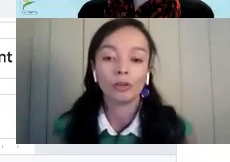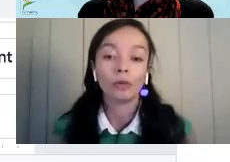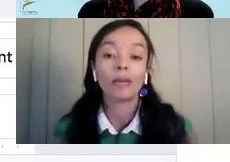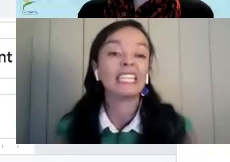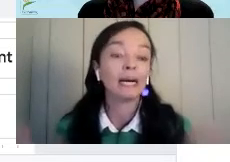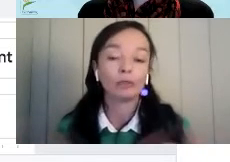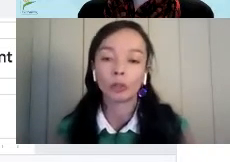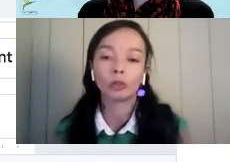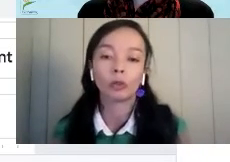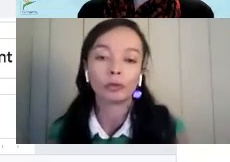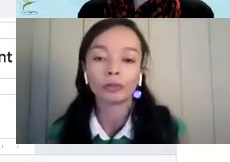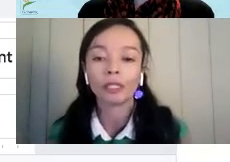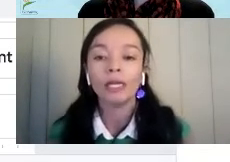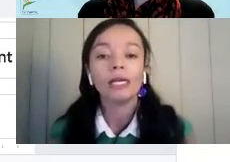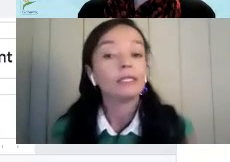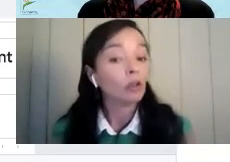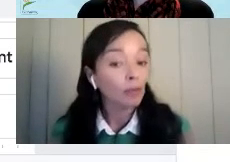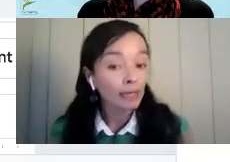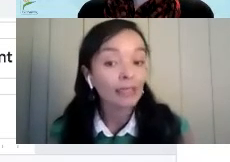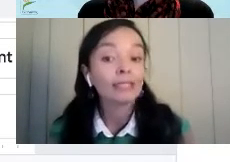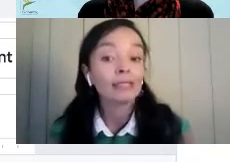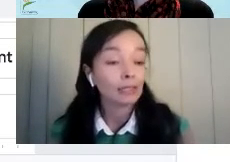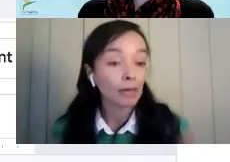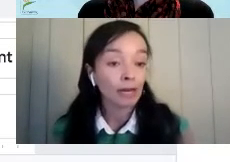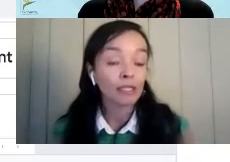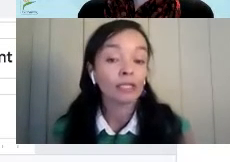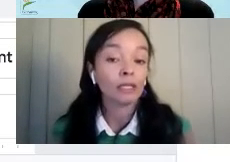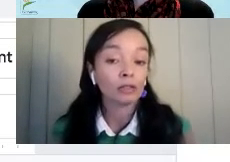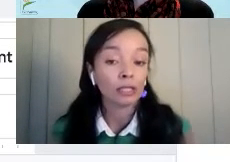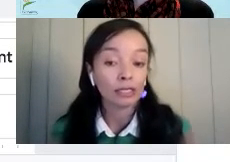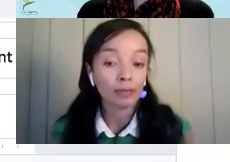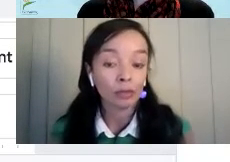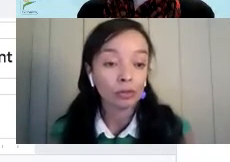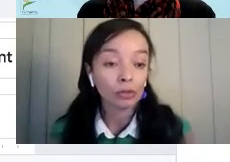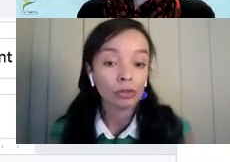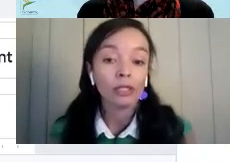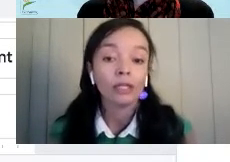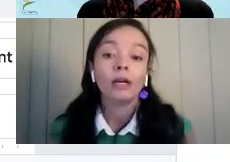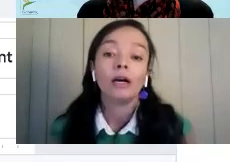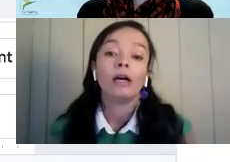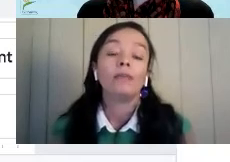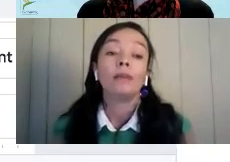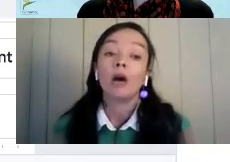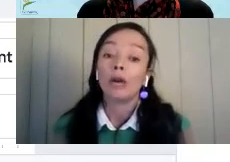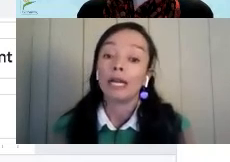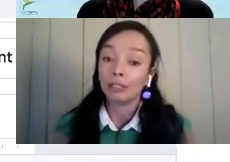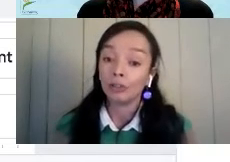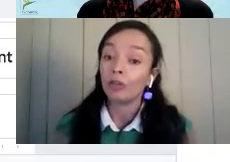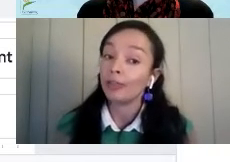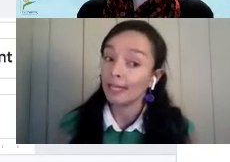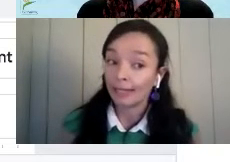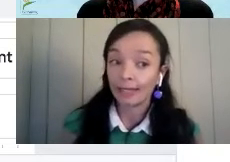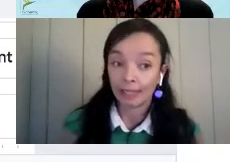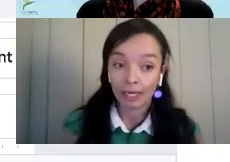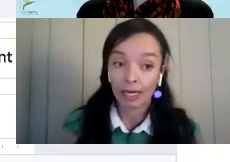practicamos todos juntos. Se recomienda de tres a seis palabras en menos de 15 minutos. Ahora el niño